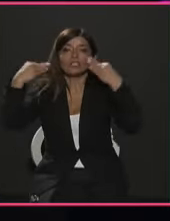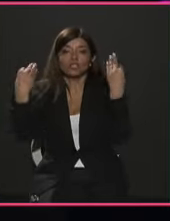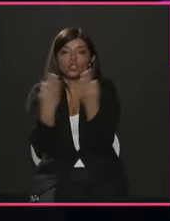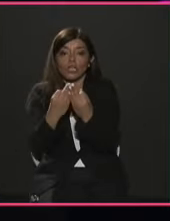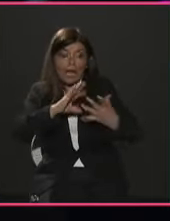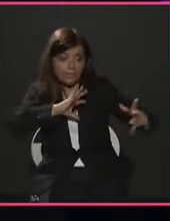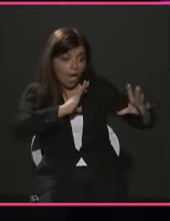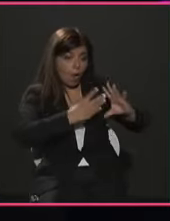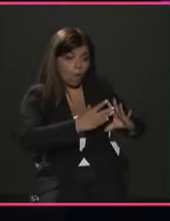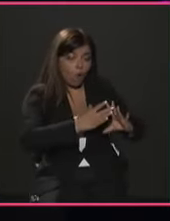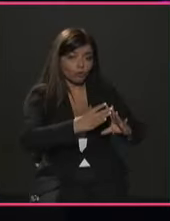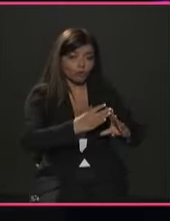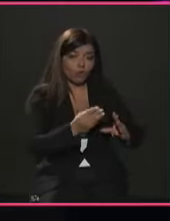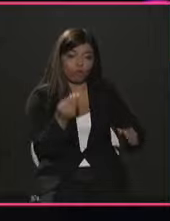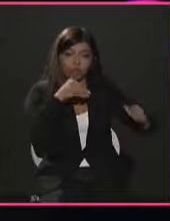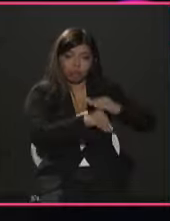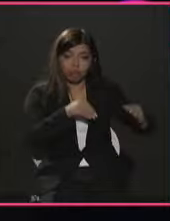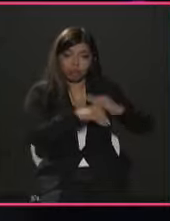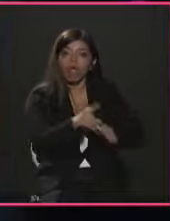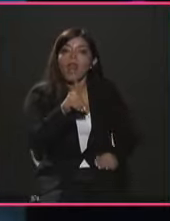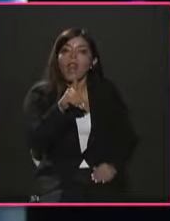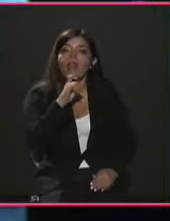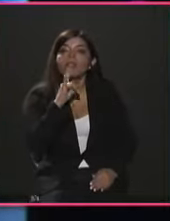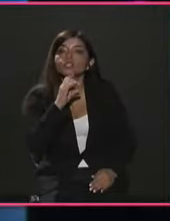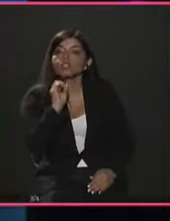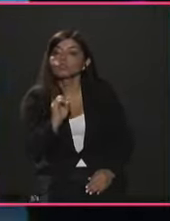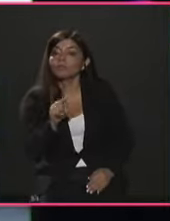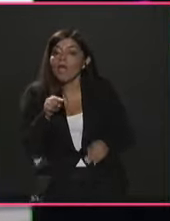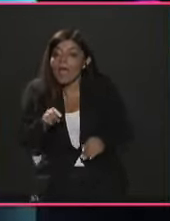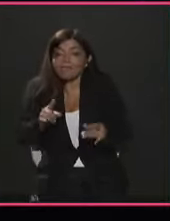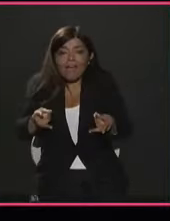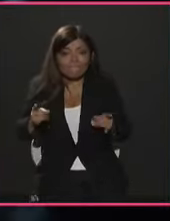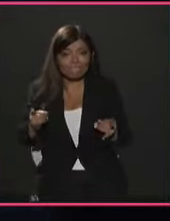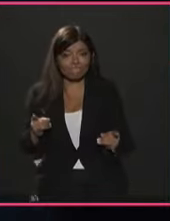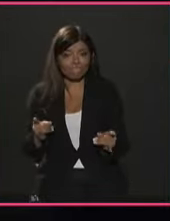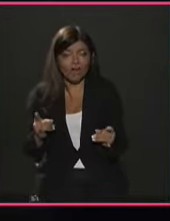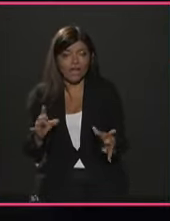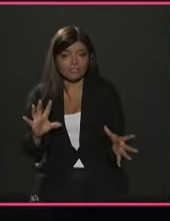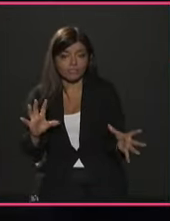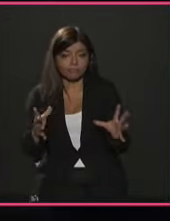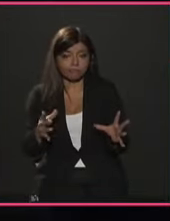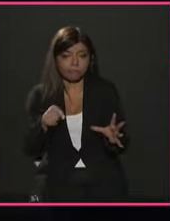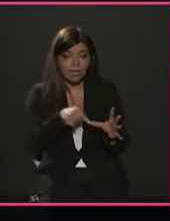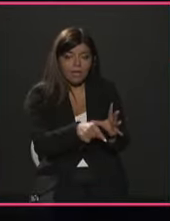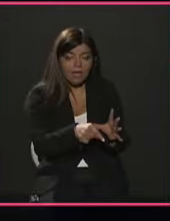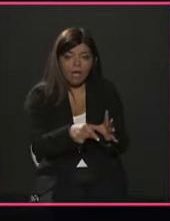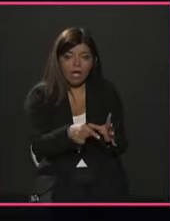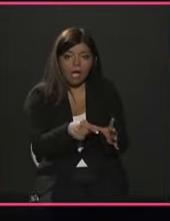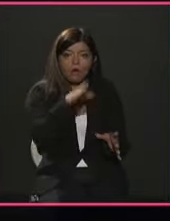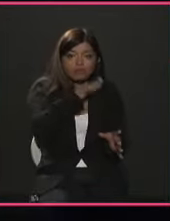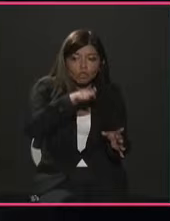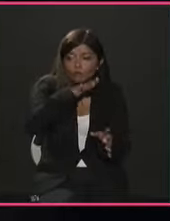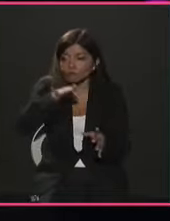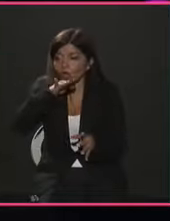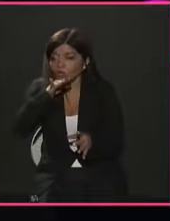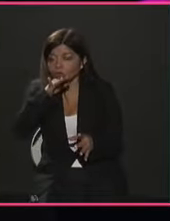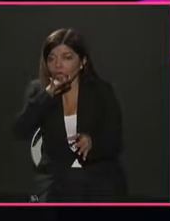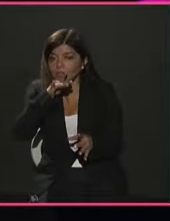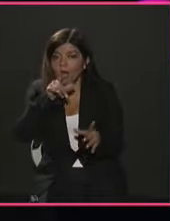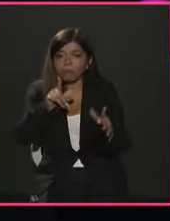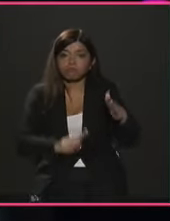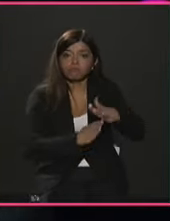a nivel mundial de almacenaje de litio ahora todas estas baterías tienen una vida limitada que es